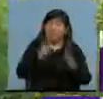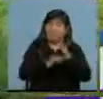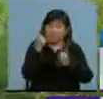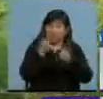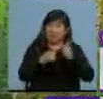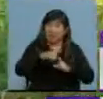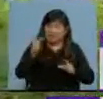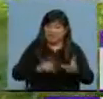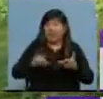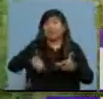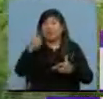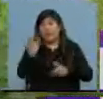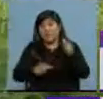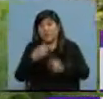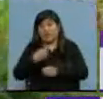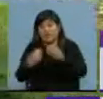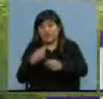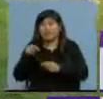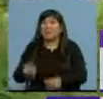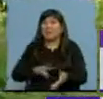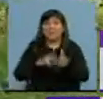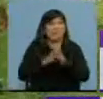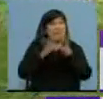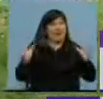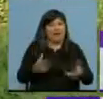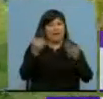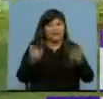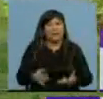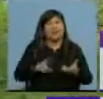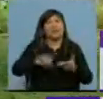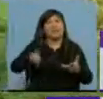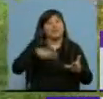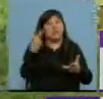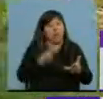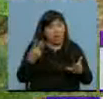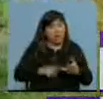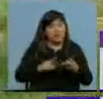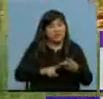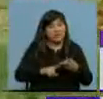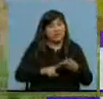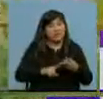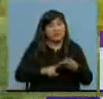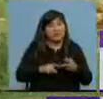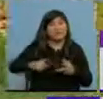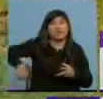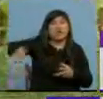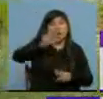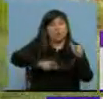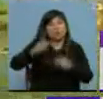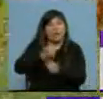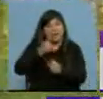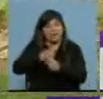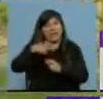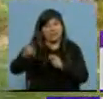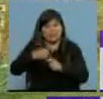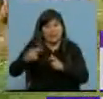Finalmente, Pascutini sostuvo que el sector se encuentra en estado de alerta hasta que se avance en la solución de los